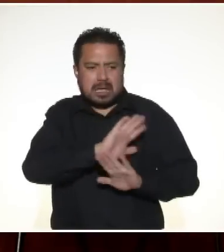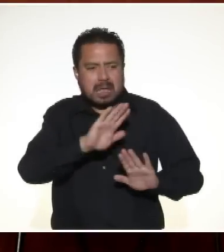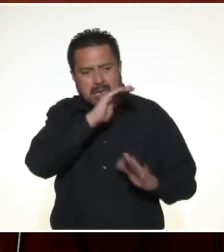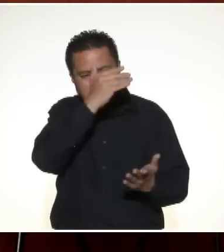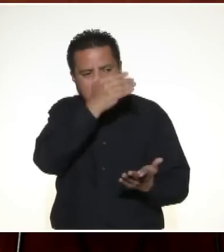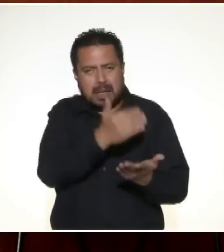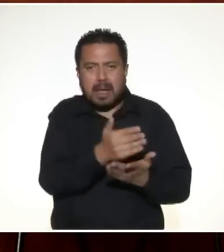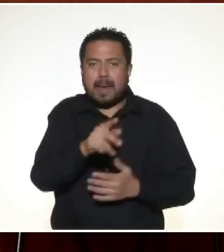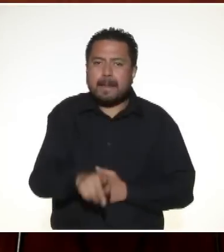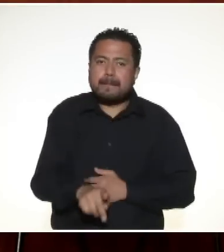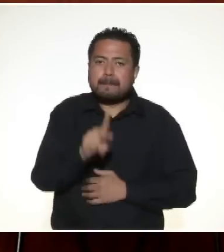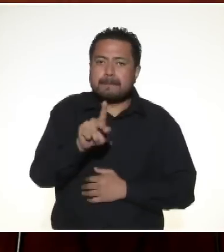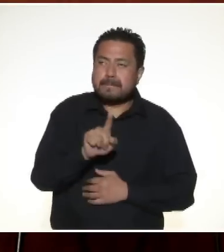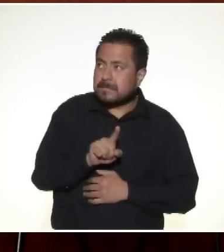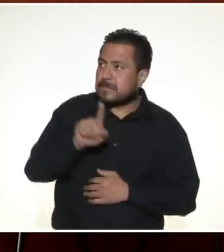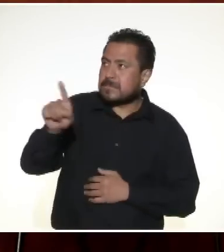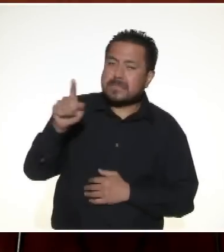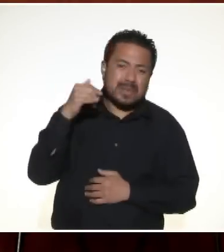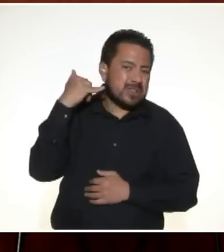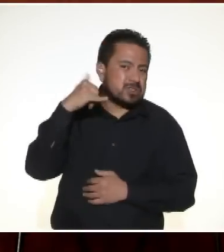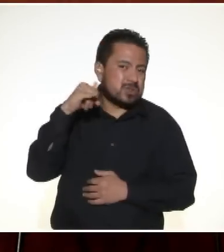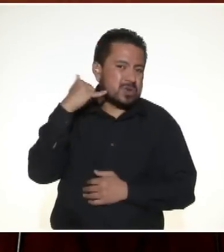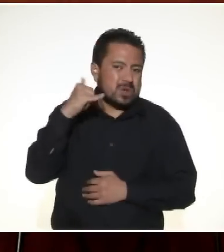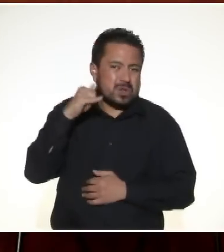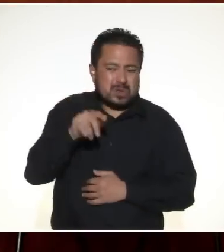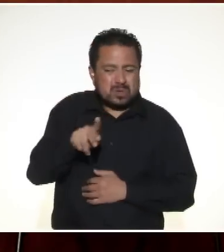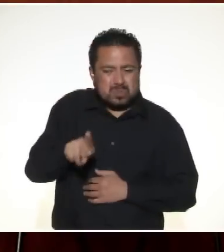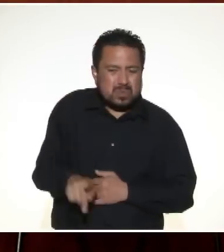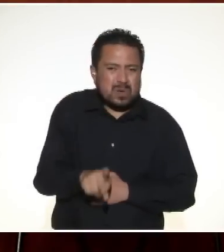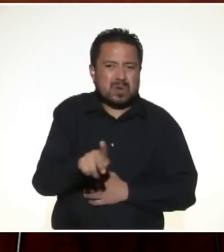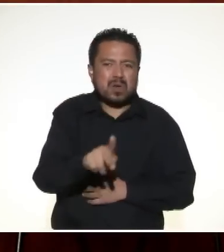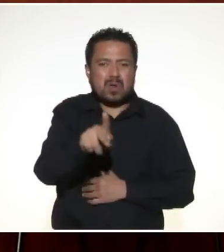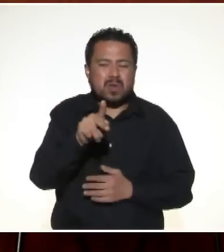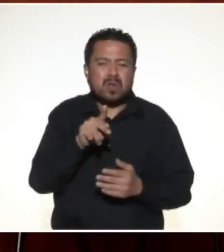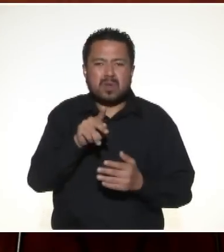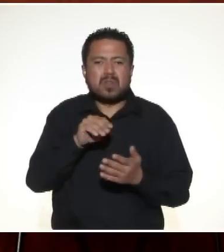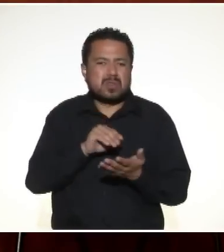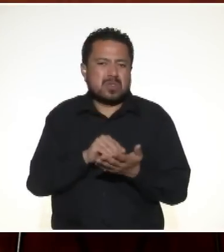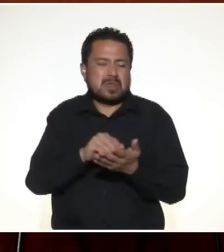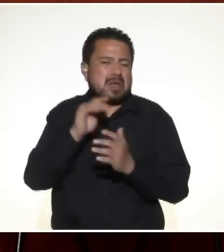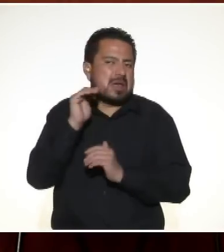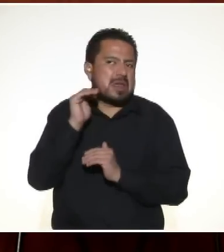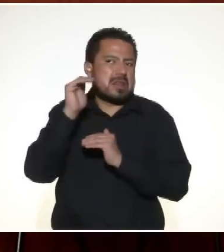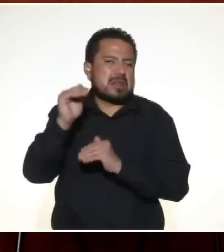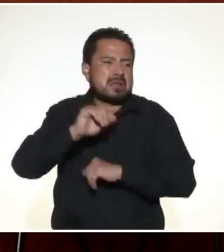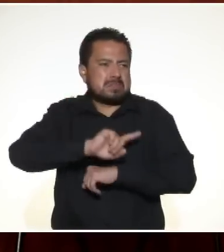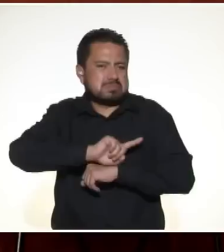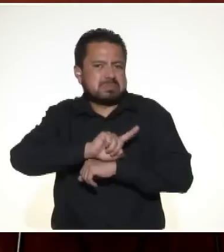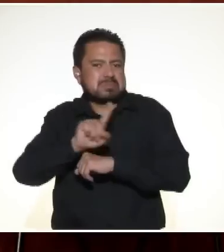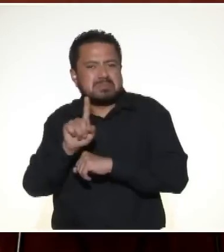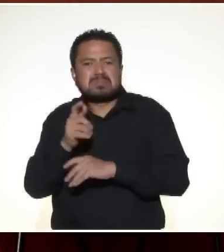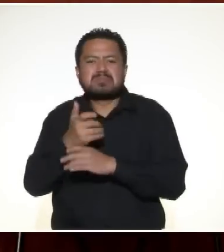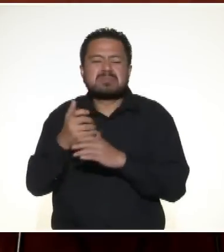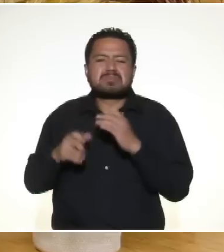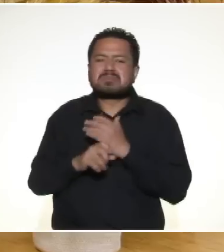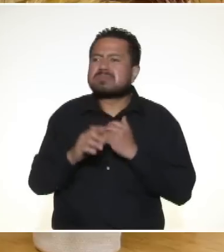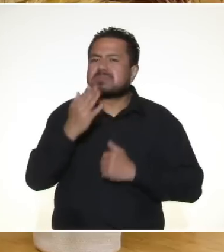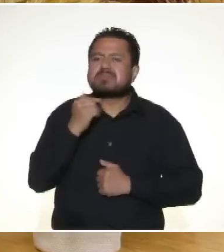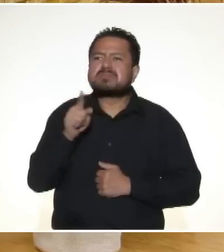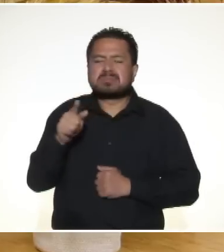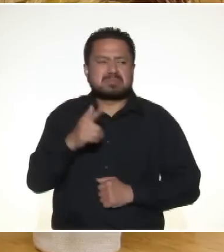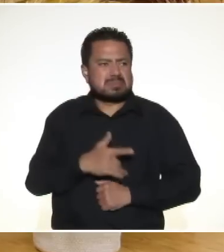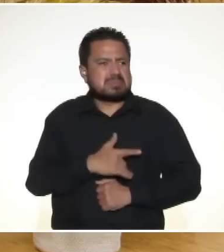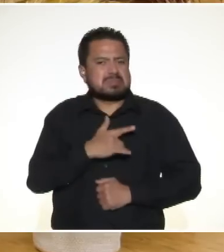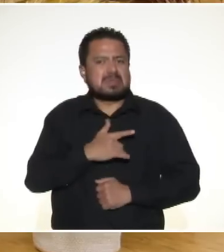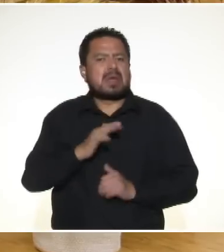Pero en Yucatán, en una población rural donde los límites de velocidad, las condiciones, no, él se siente